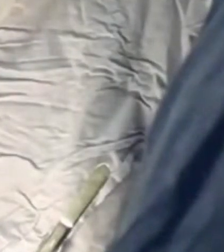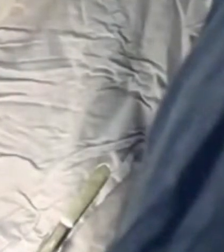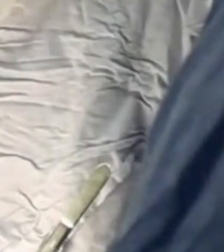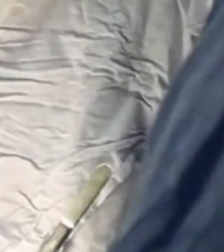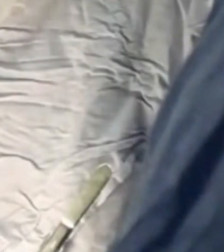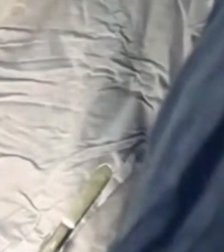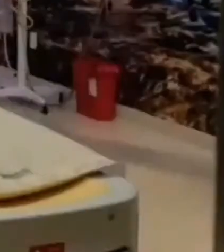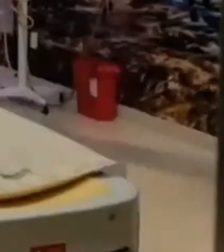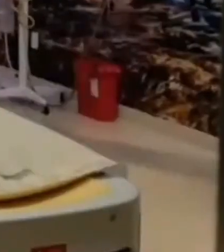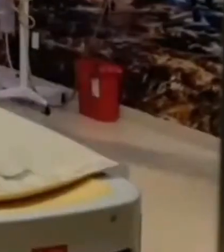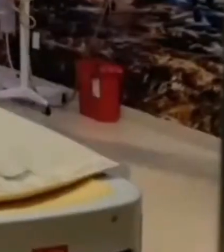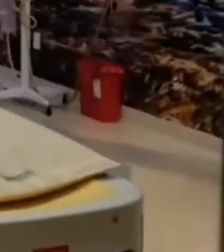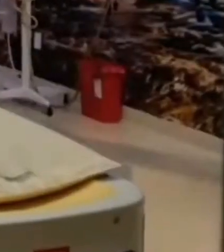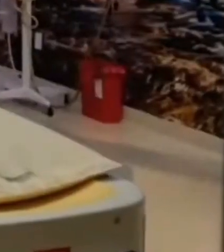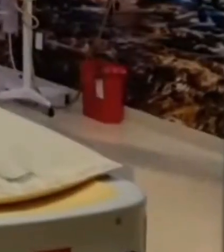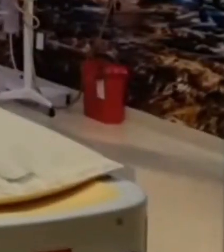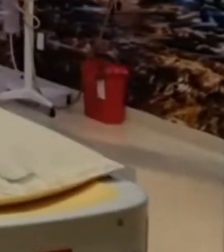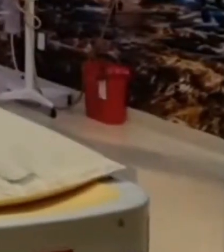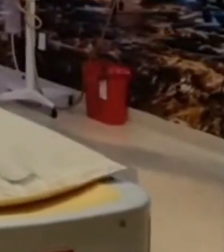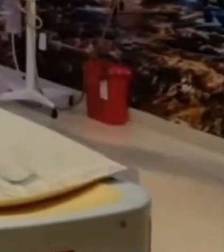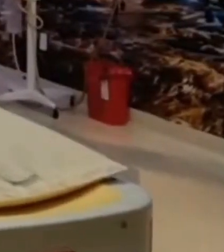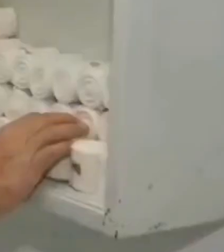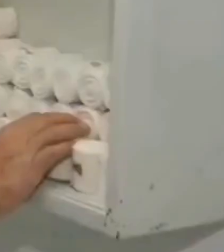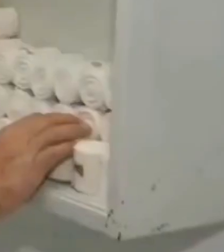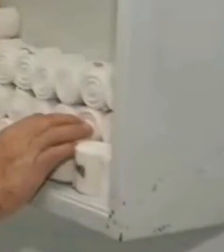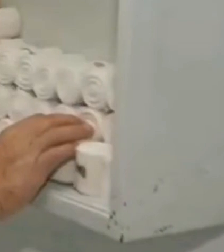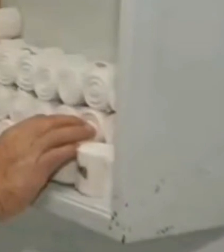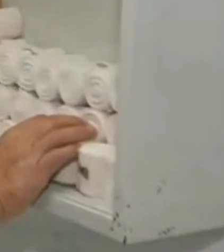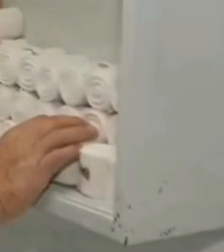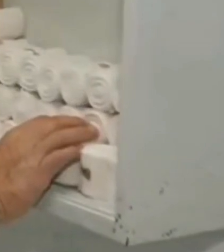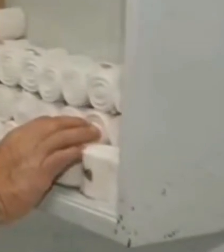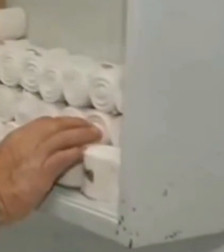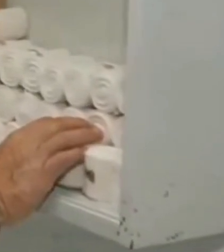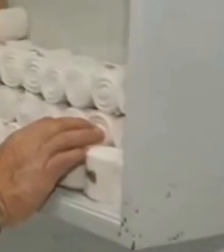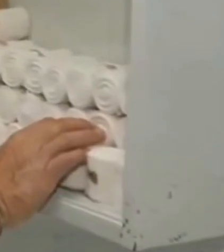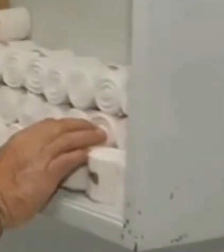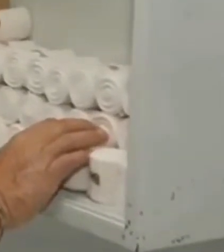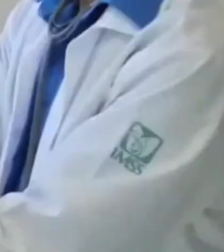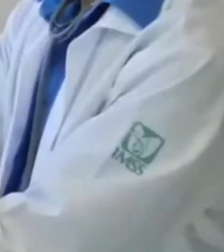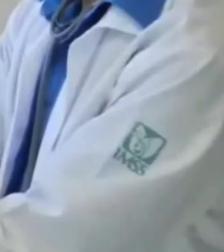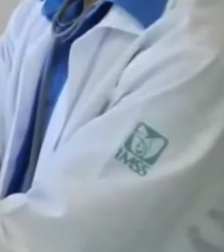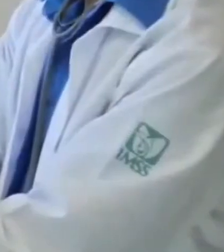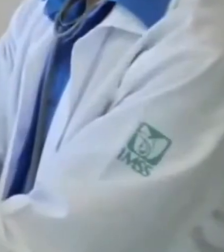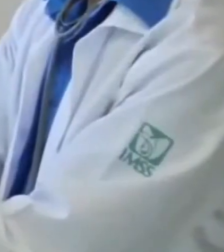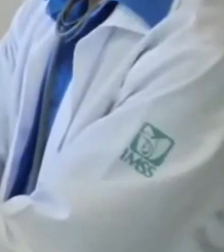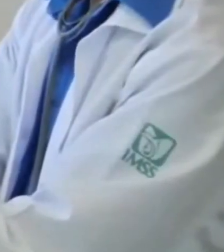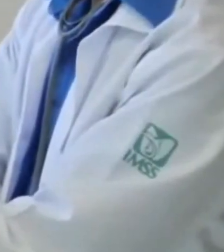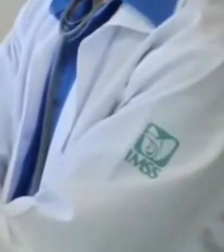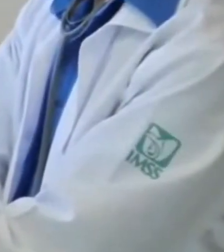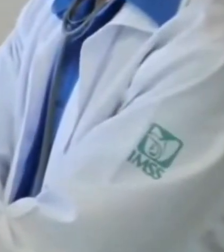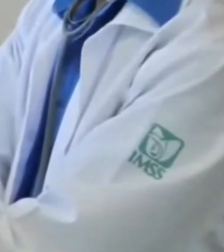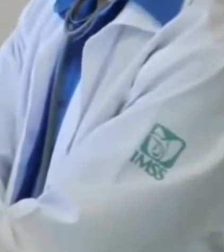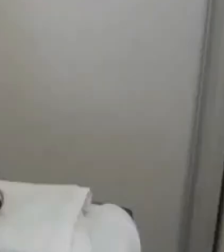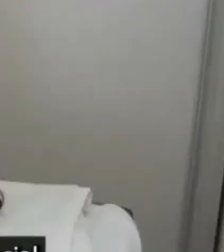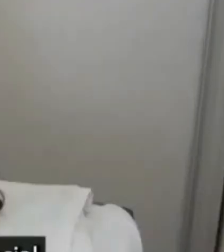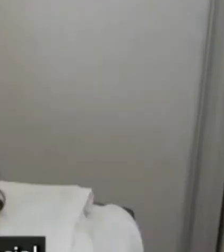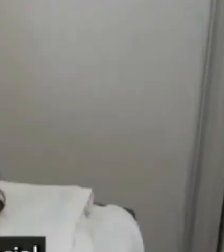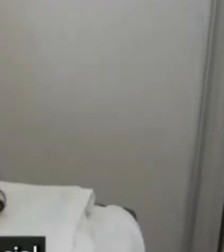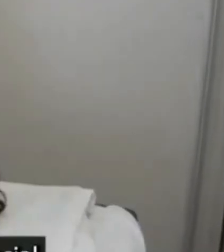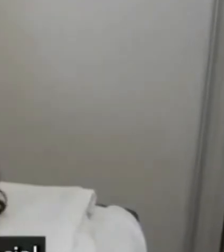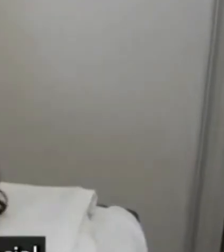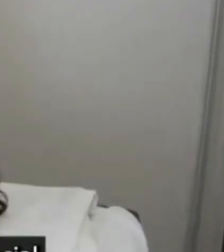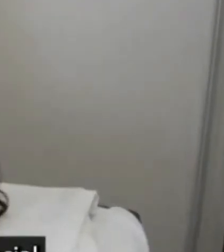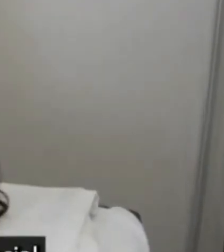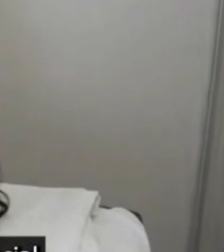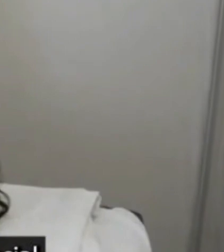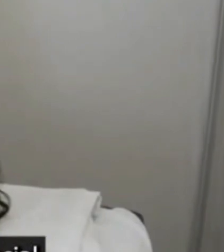todo el país. Para asegurar la atención en todos los rincones de México, debemos contar con el personal médico necesario. Por